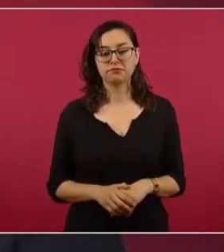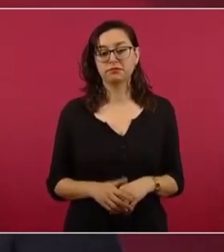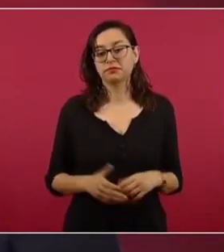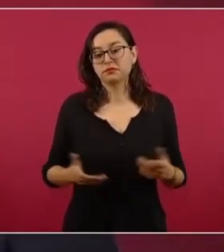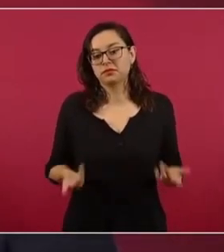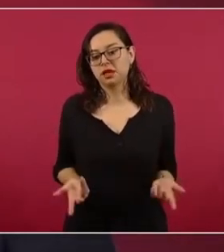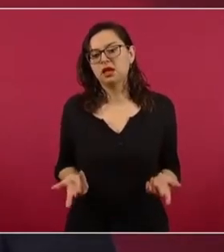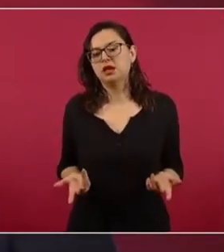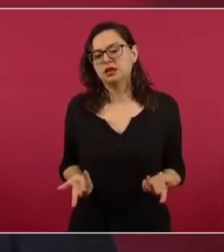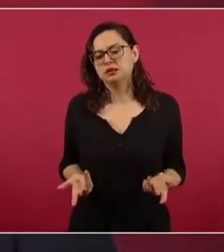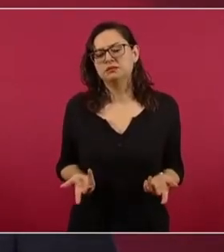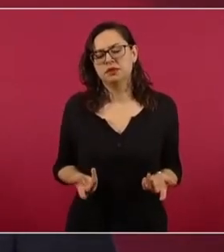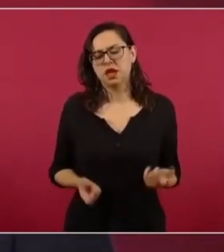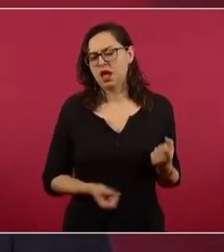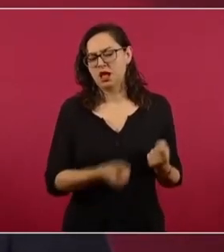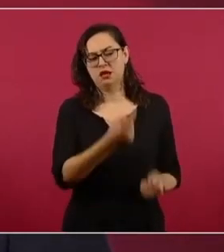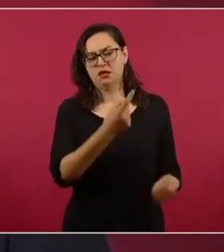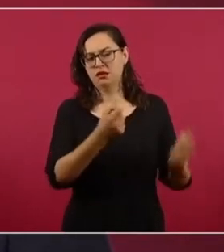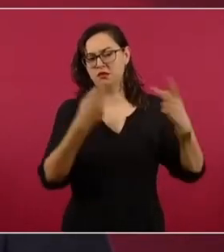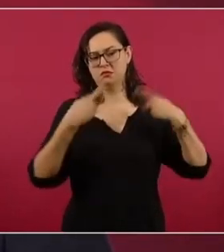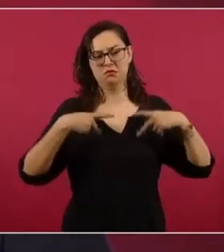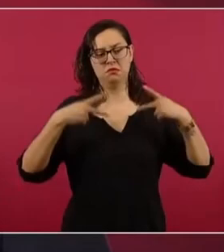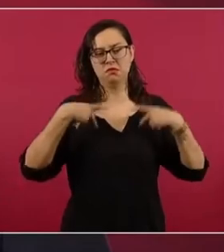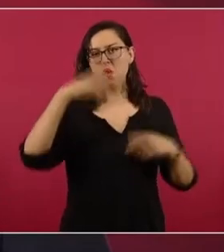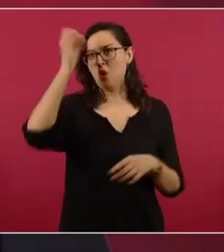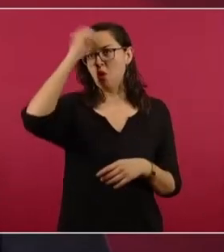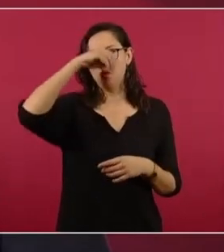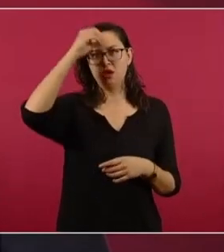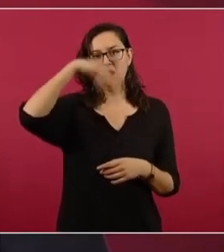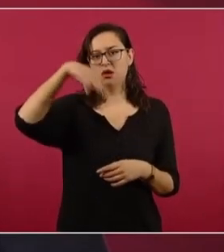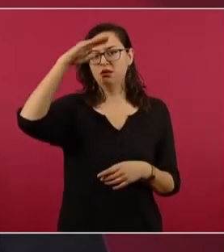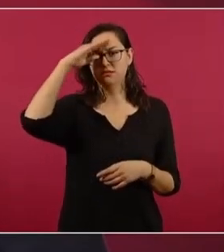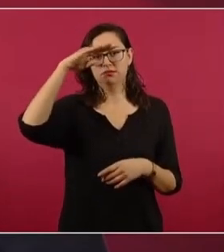no piensan de esa manera. Los respetamos.